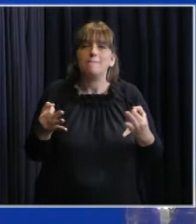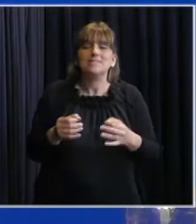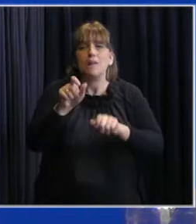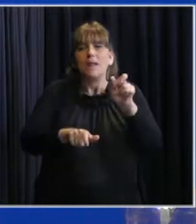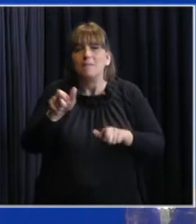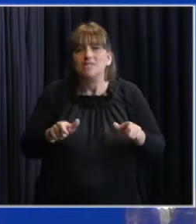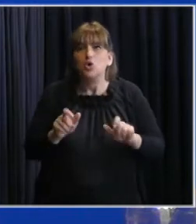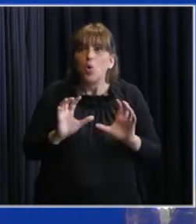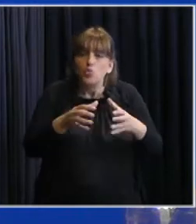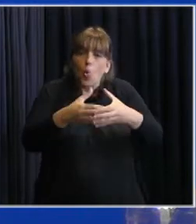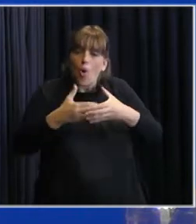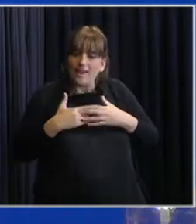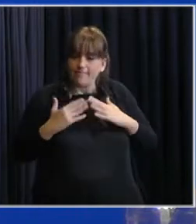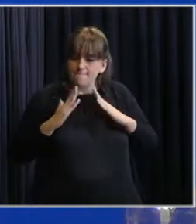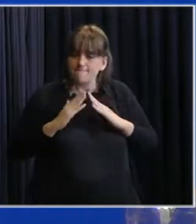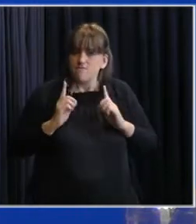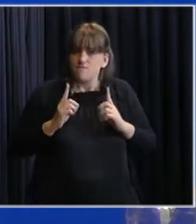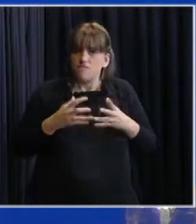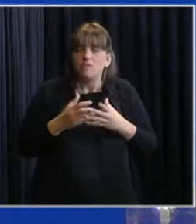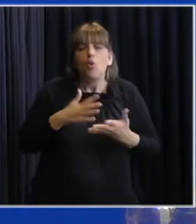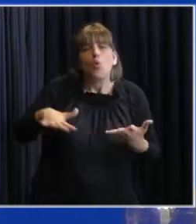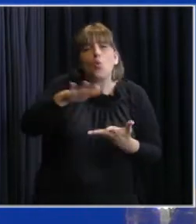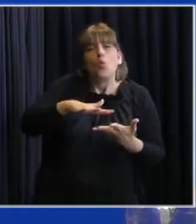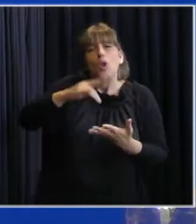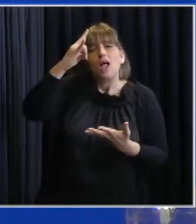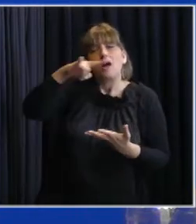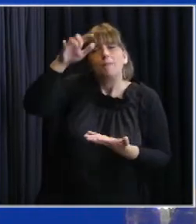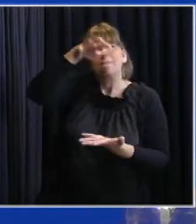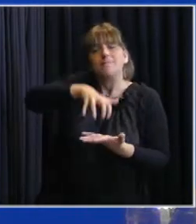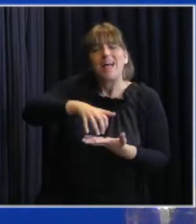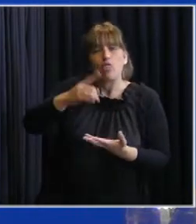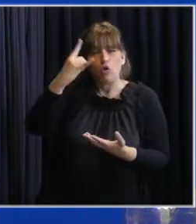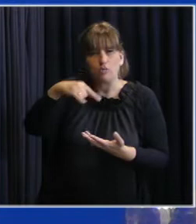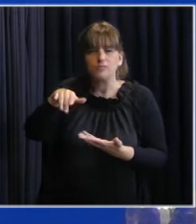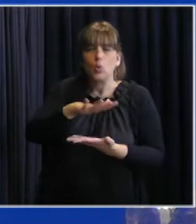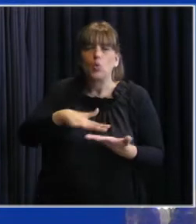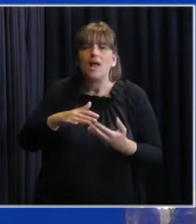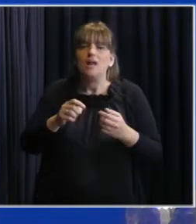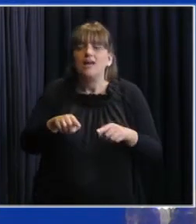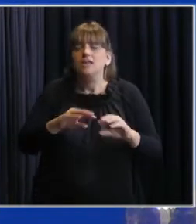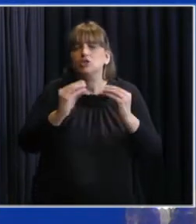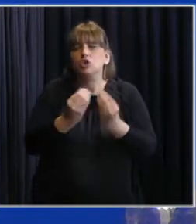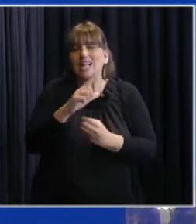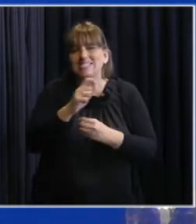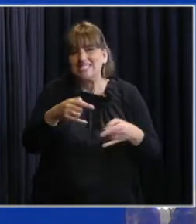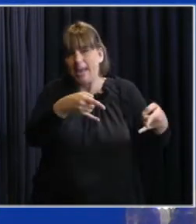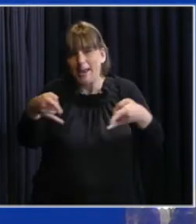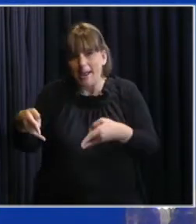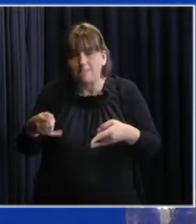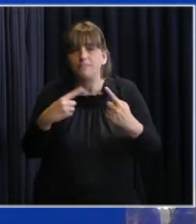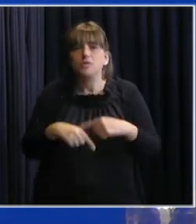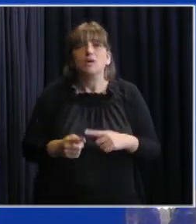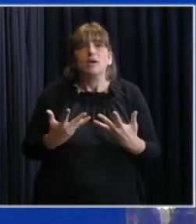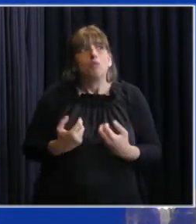personas que estén en cuarentena esto hace que en la rural del prado ahí hay 100 cupos con lo cual lo que estamos queriendo es